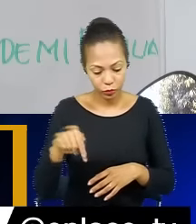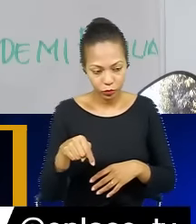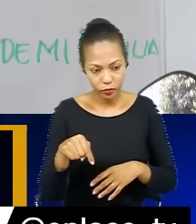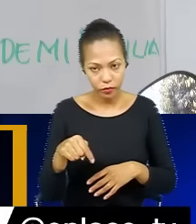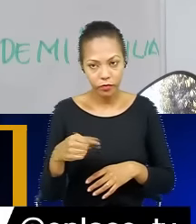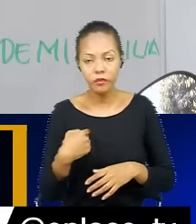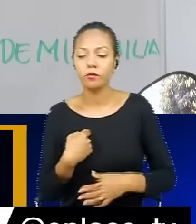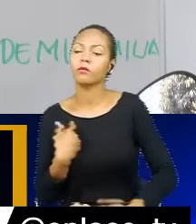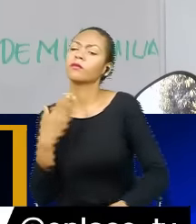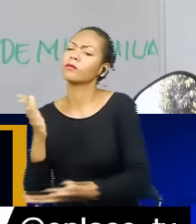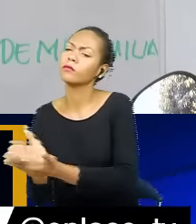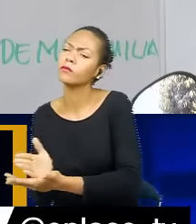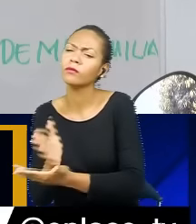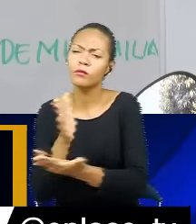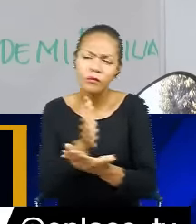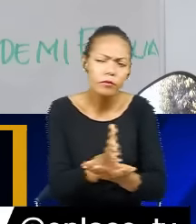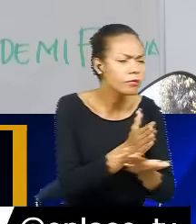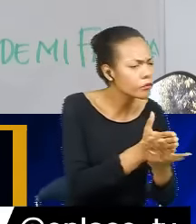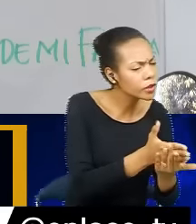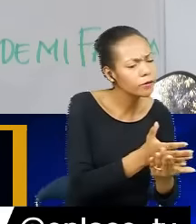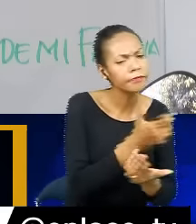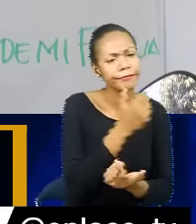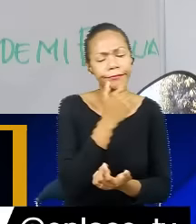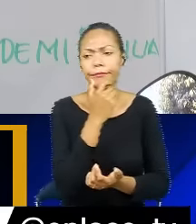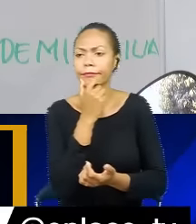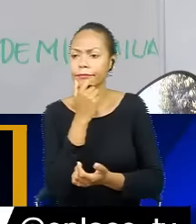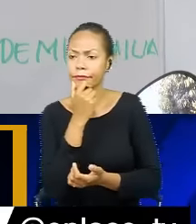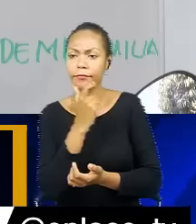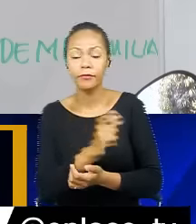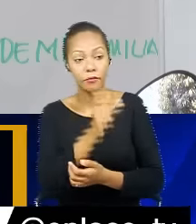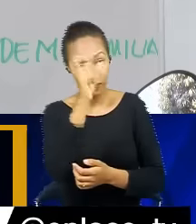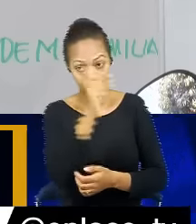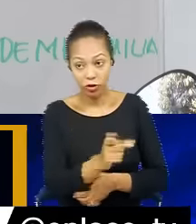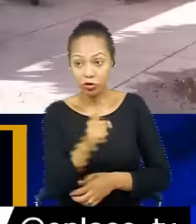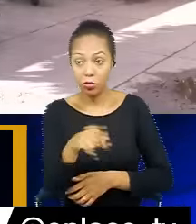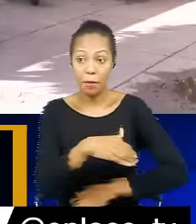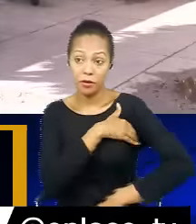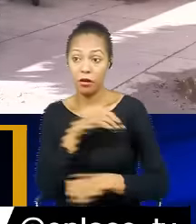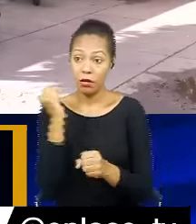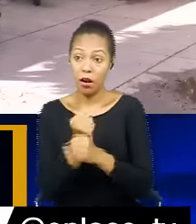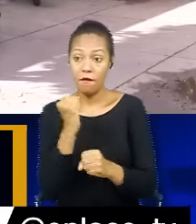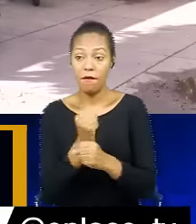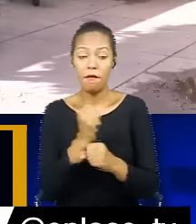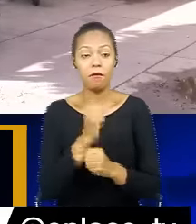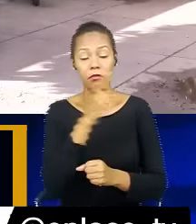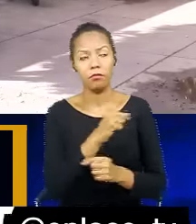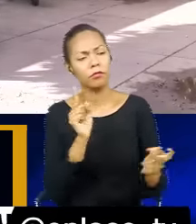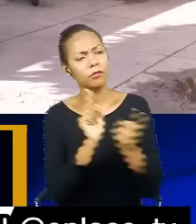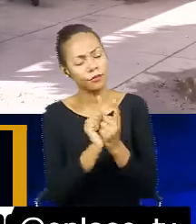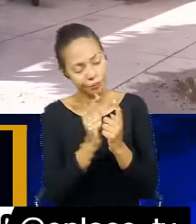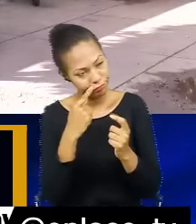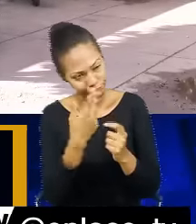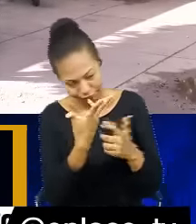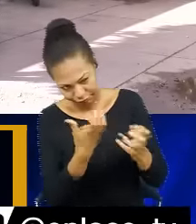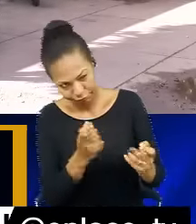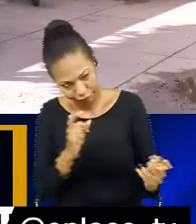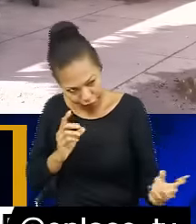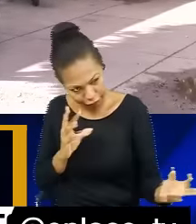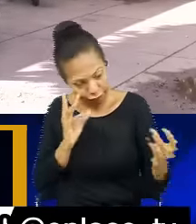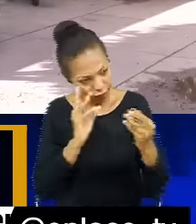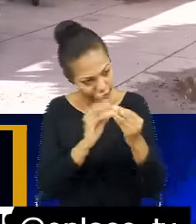visitando los centros de salud con un representante del Ministerio de Trabajo con la finalidad de llegar a un acuerdo entre las partes, la cual